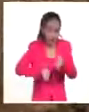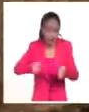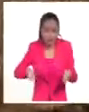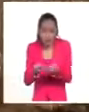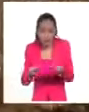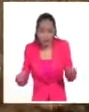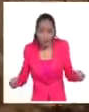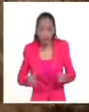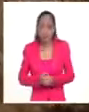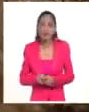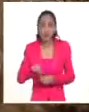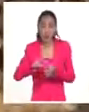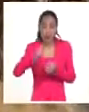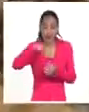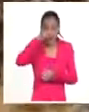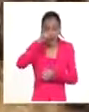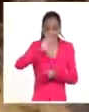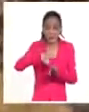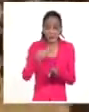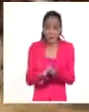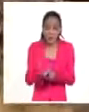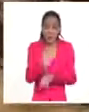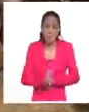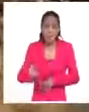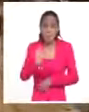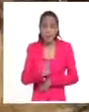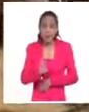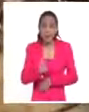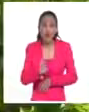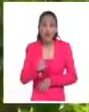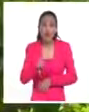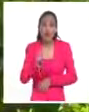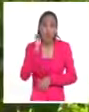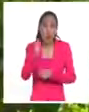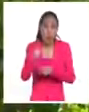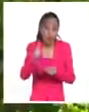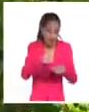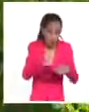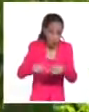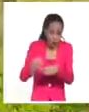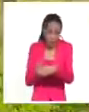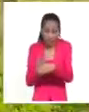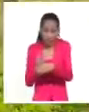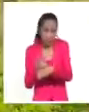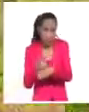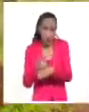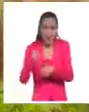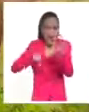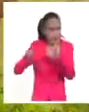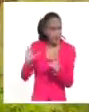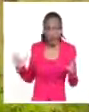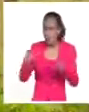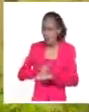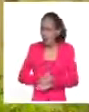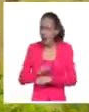esa obtenemos los biofertilizantes y no usamos productos químicos para la agricultura, no usamos veneno.